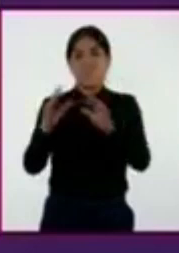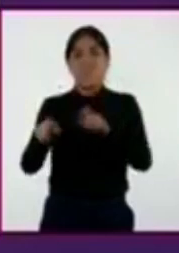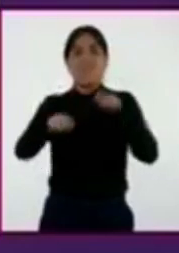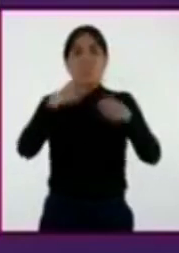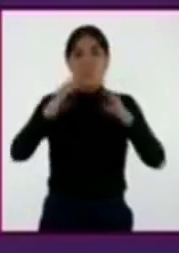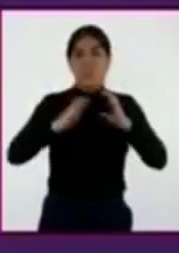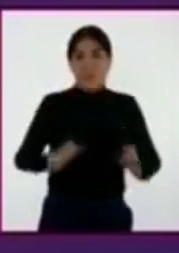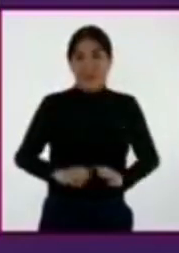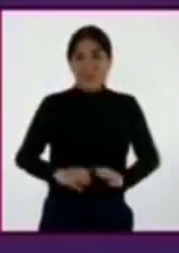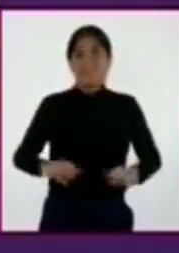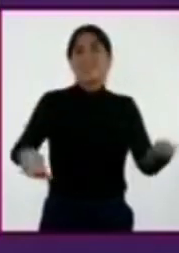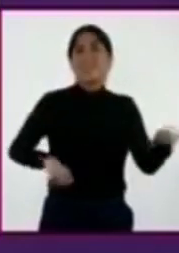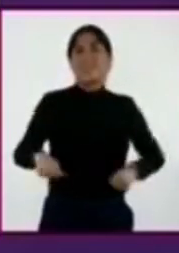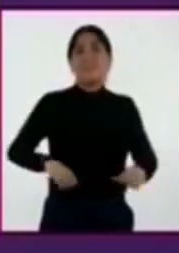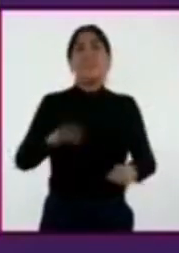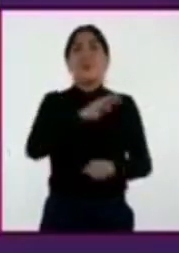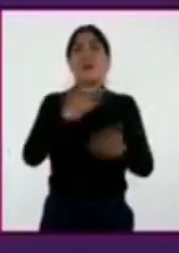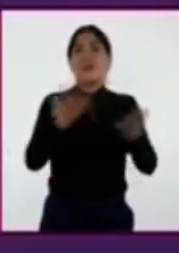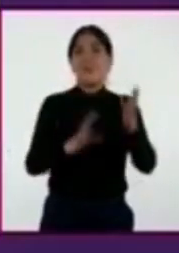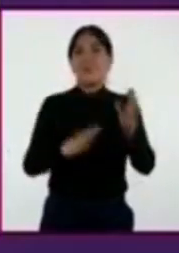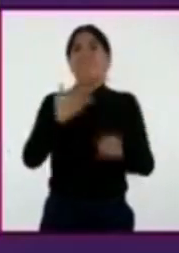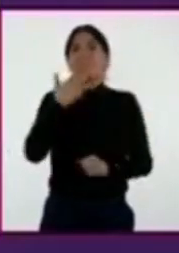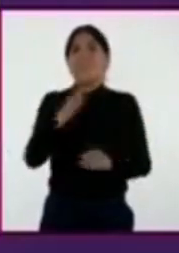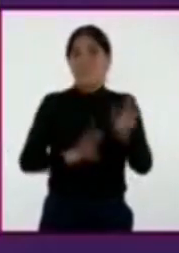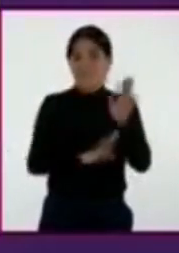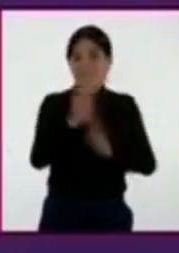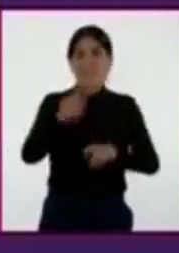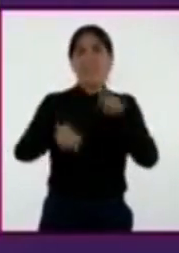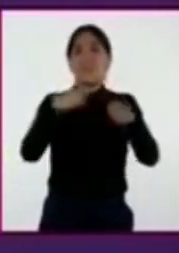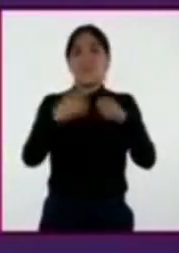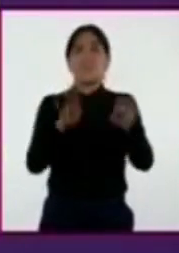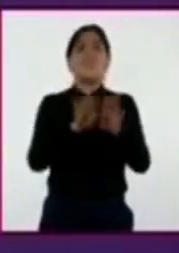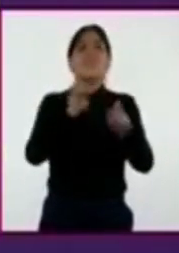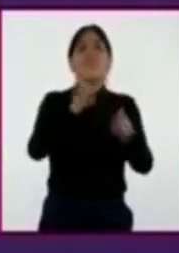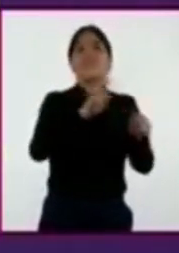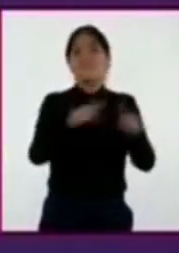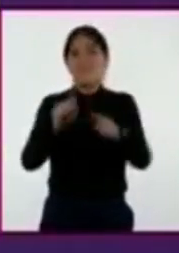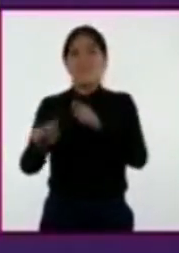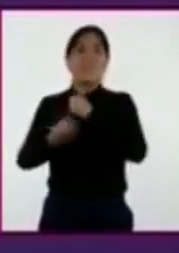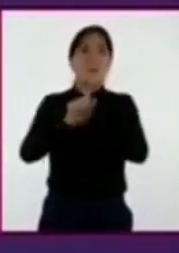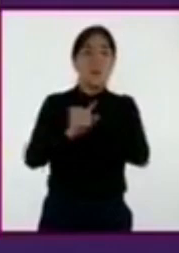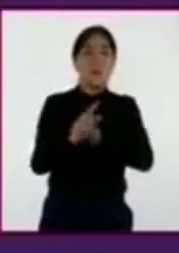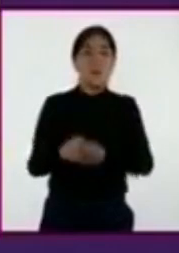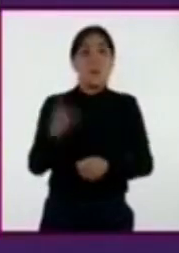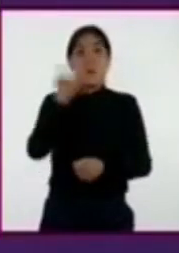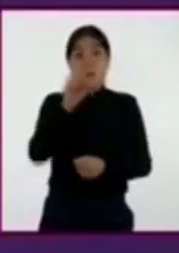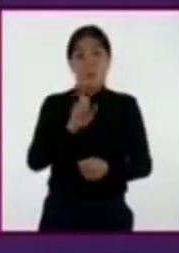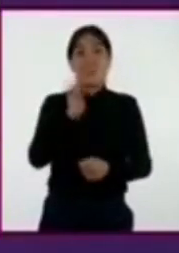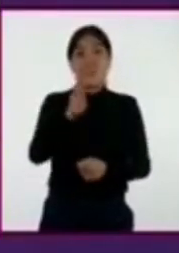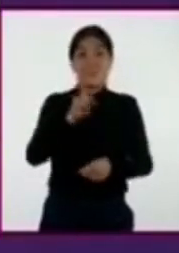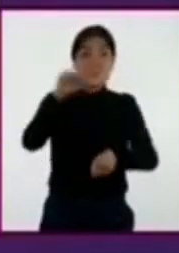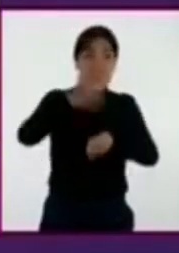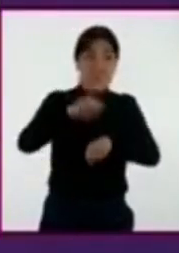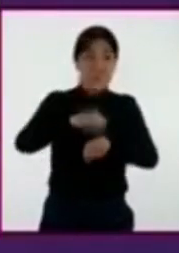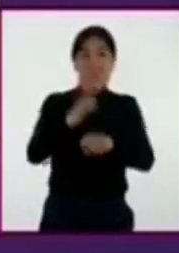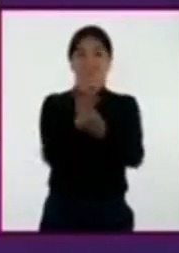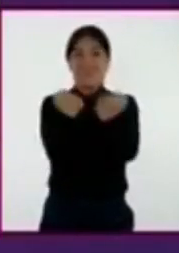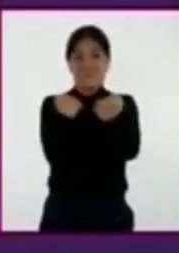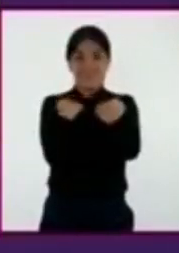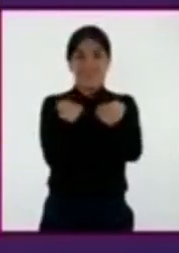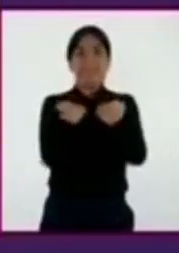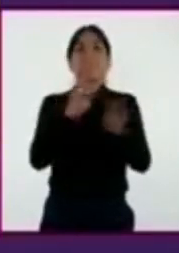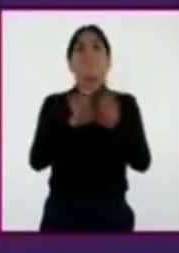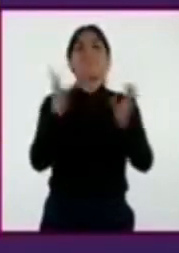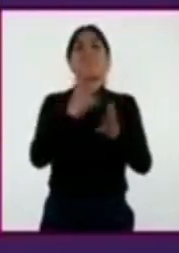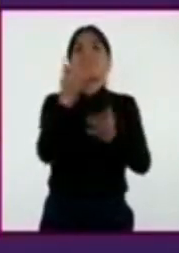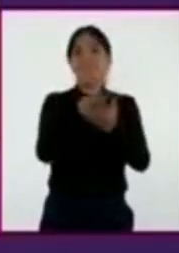para que aproveche su potencial para participar en diversas situaciones, y en la etapa de educación secundaria logre